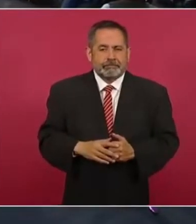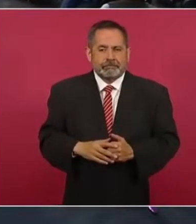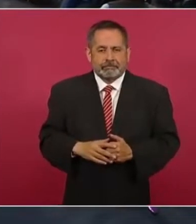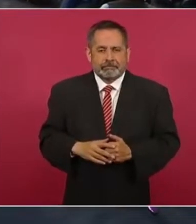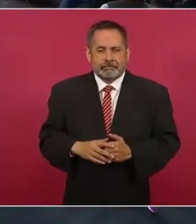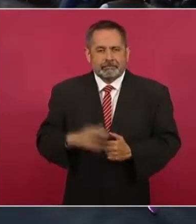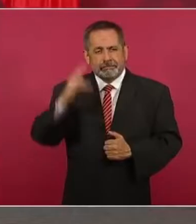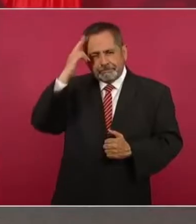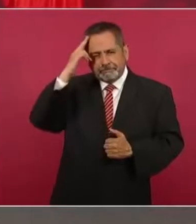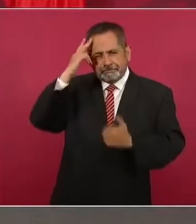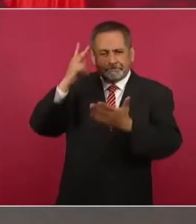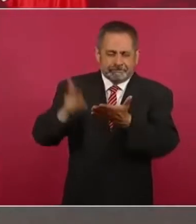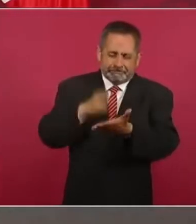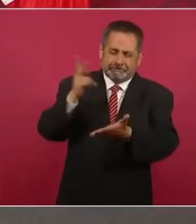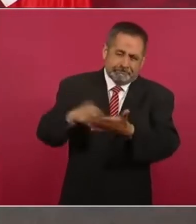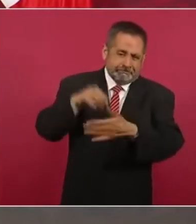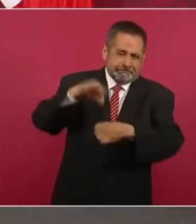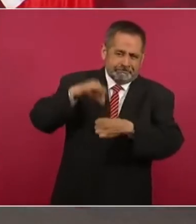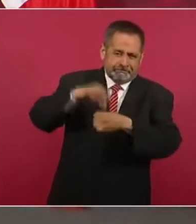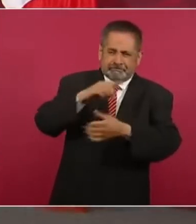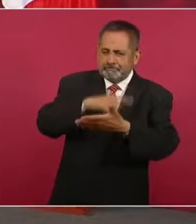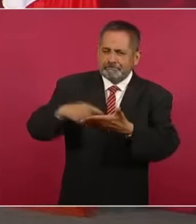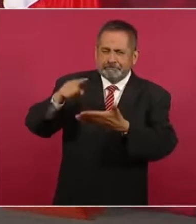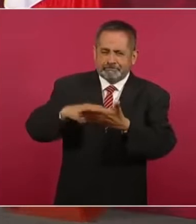una elección tras otra,